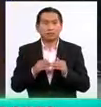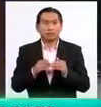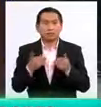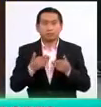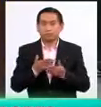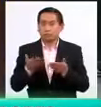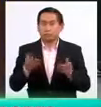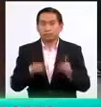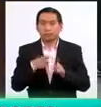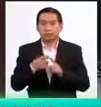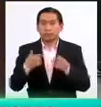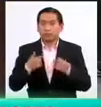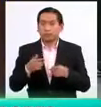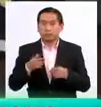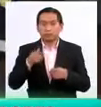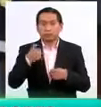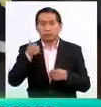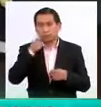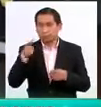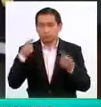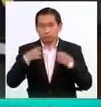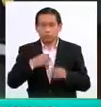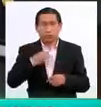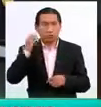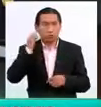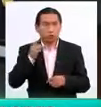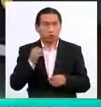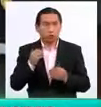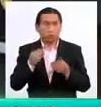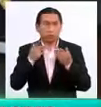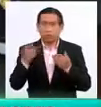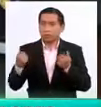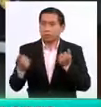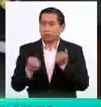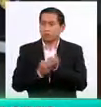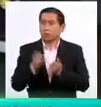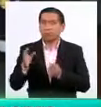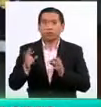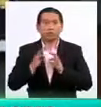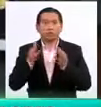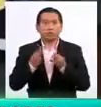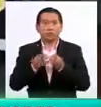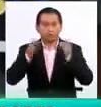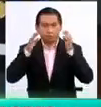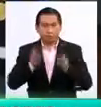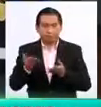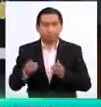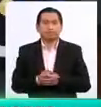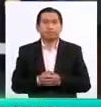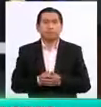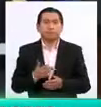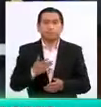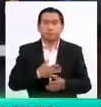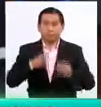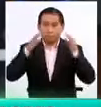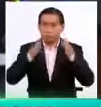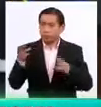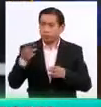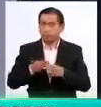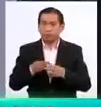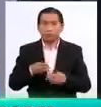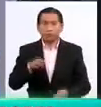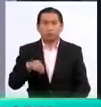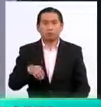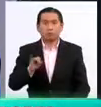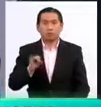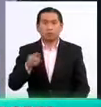ellos también está Mildred, que obtuvo medalla de oro gracias al apoyo de su familia y tutores. Mi tutor, Miguel Galías,